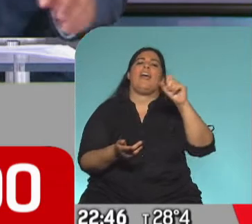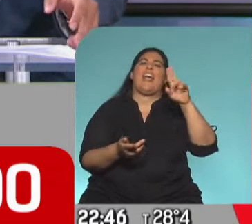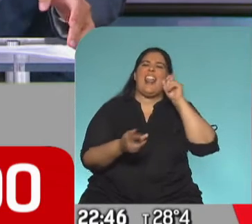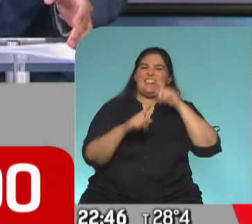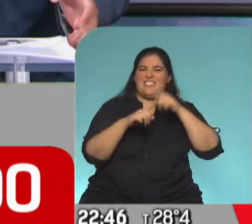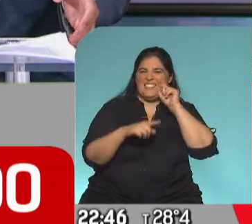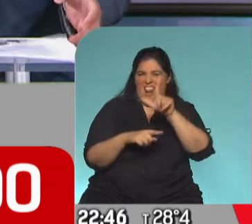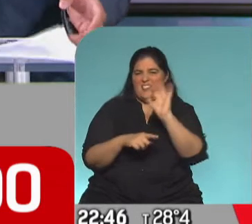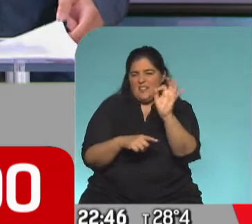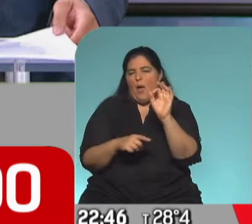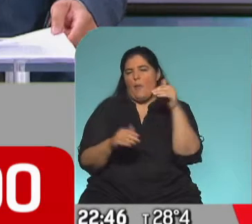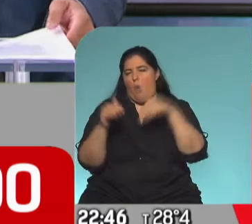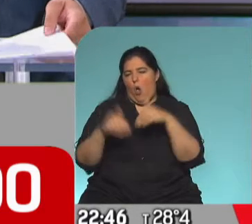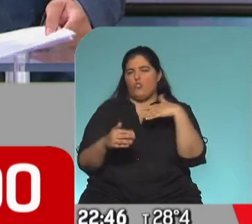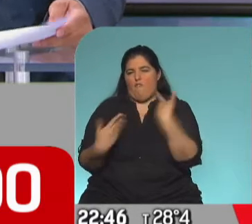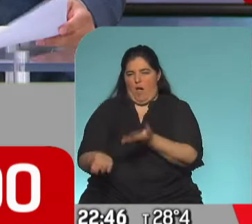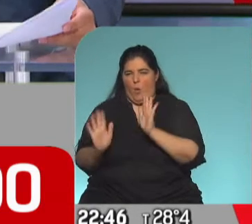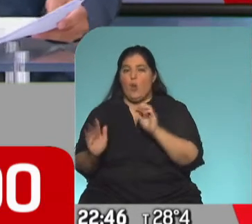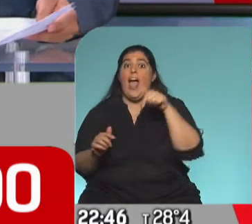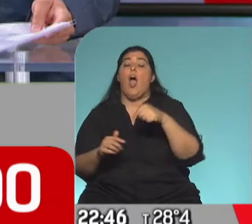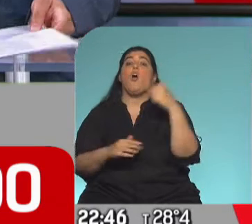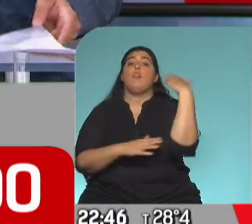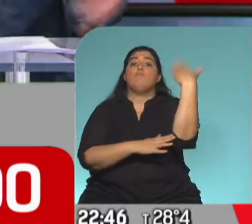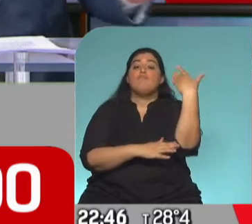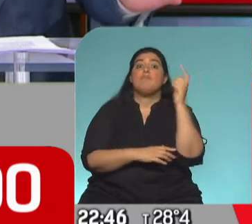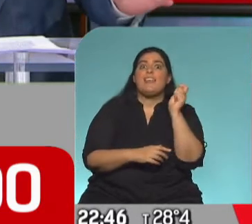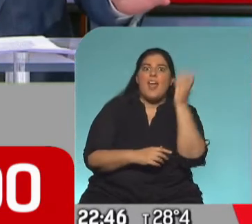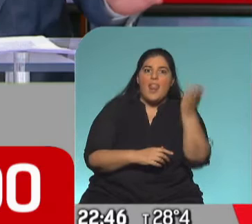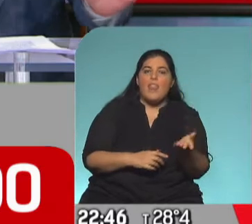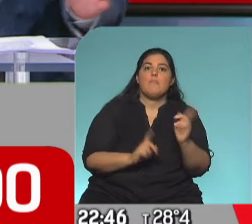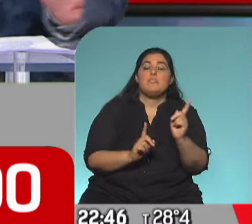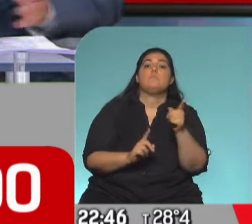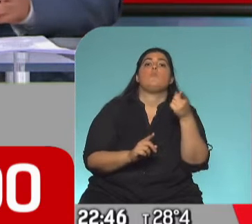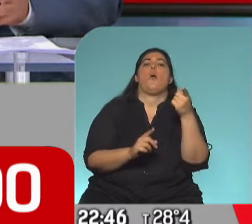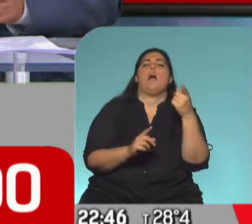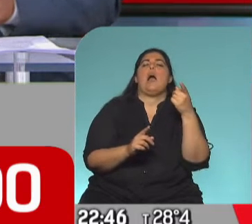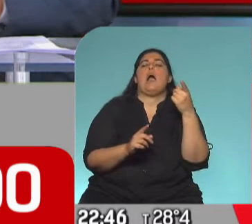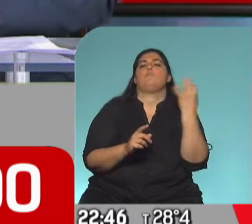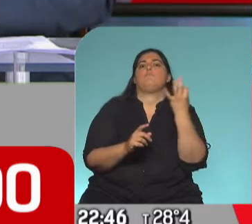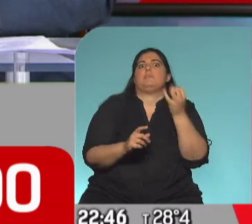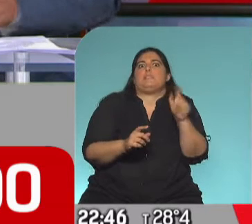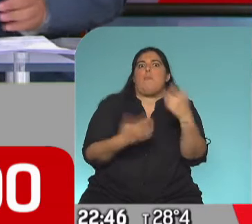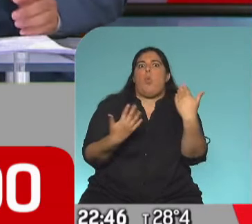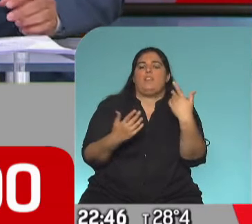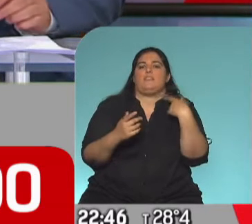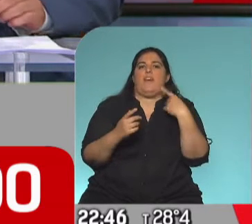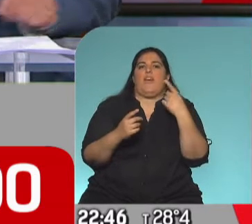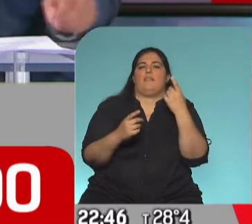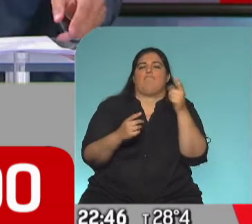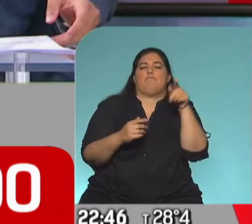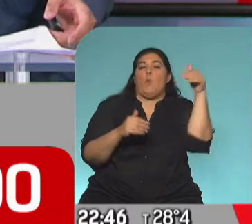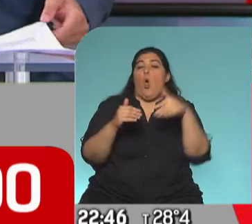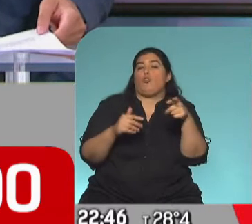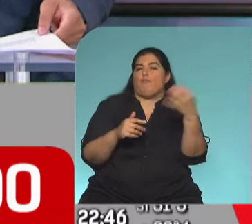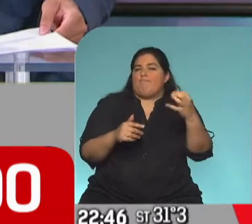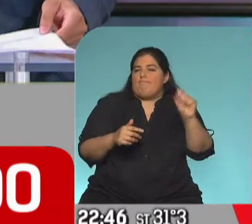de manera positiva. Quien va a hablar ahora puede llegar a ser el clave, el discurso y el voto clave de la